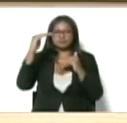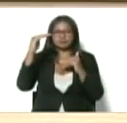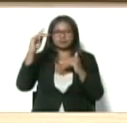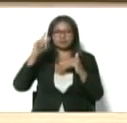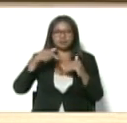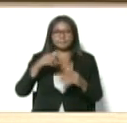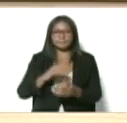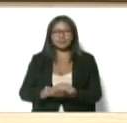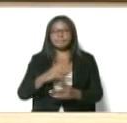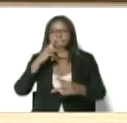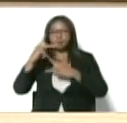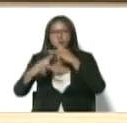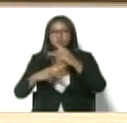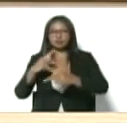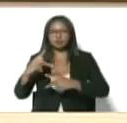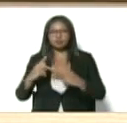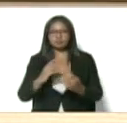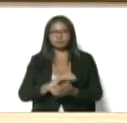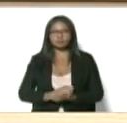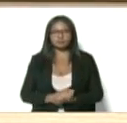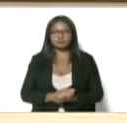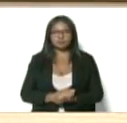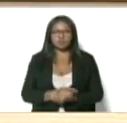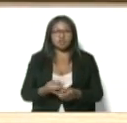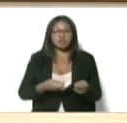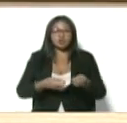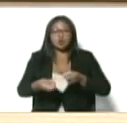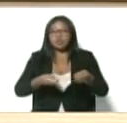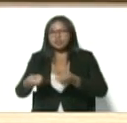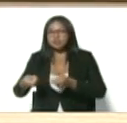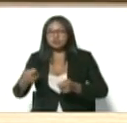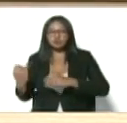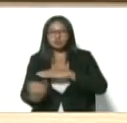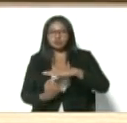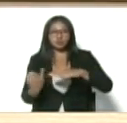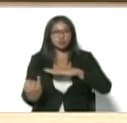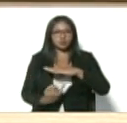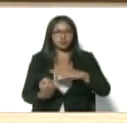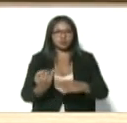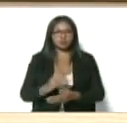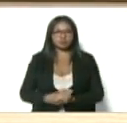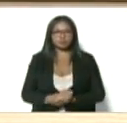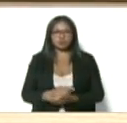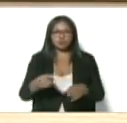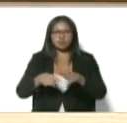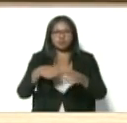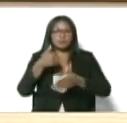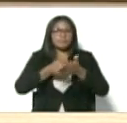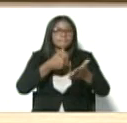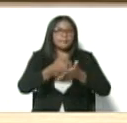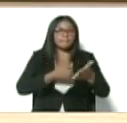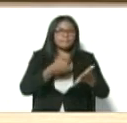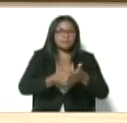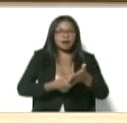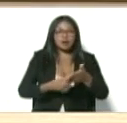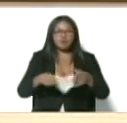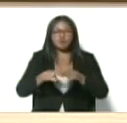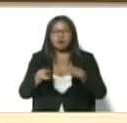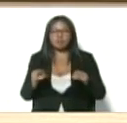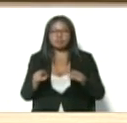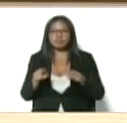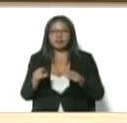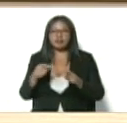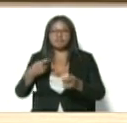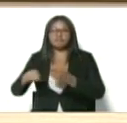político de coordinación institucional para la batalla contra el tráfico de